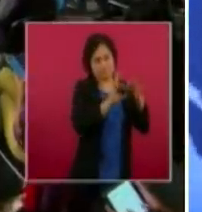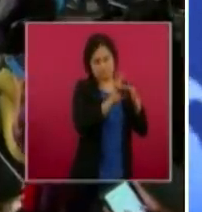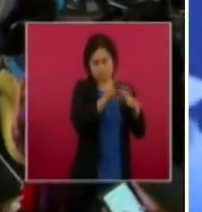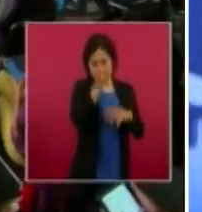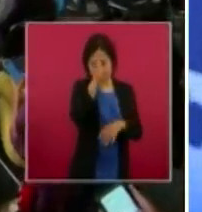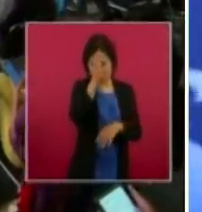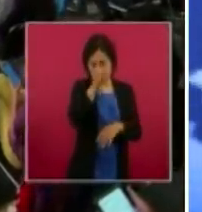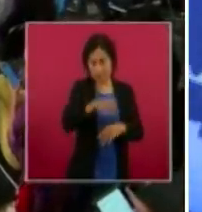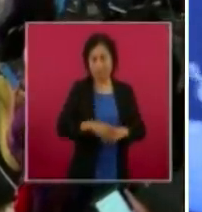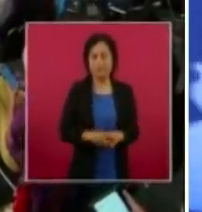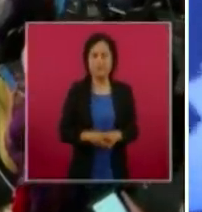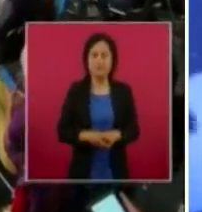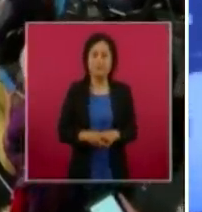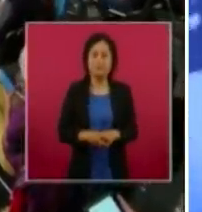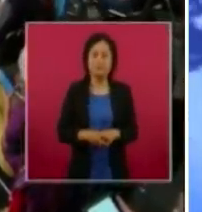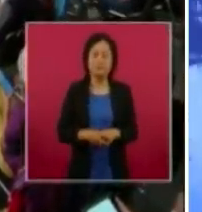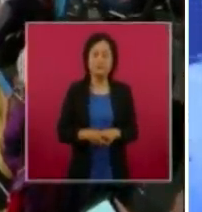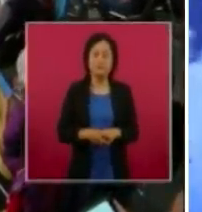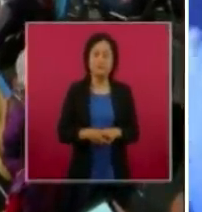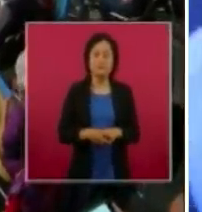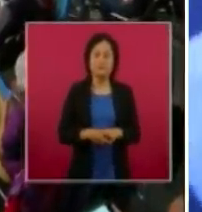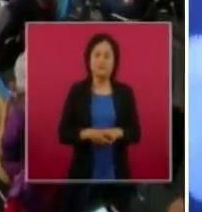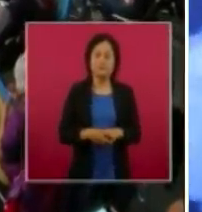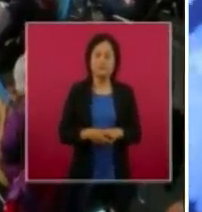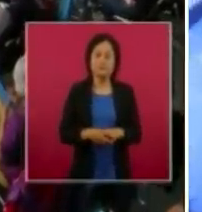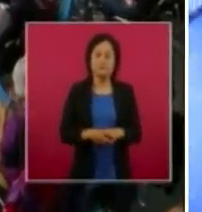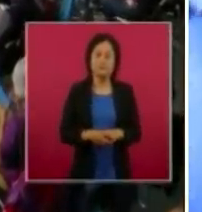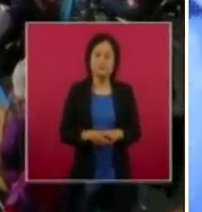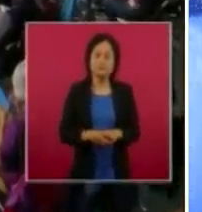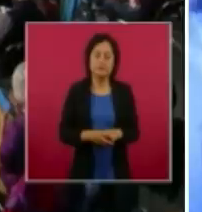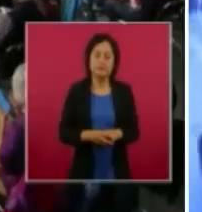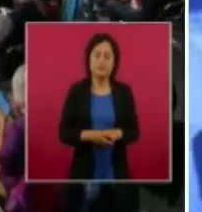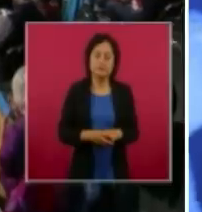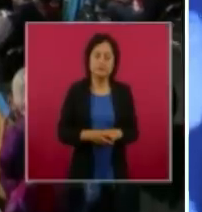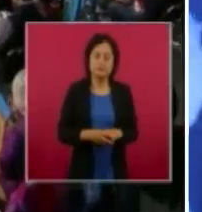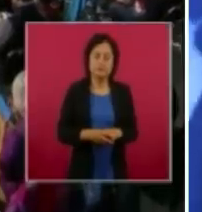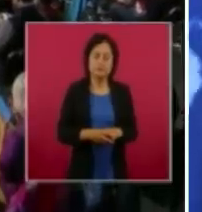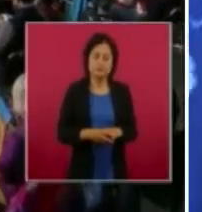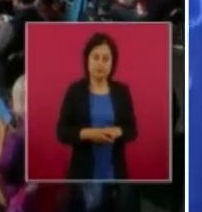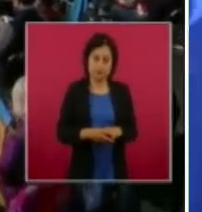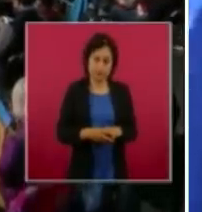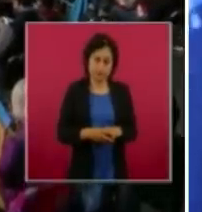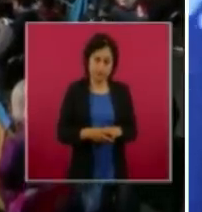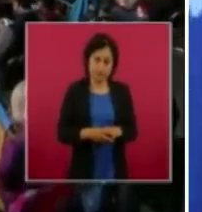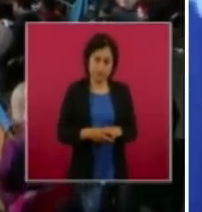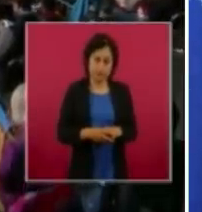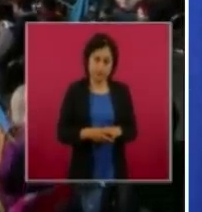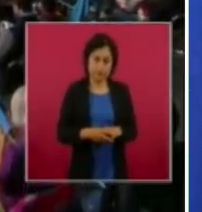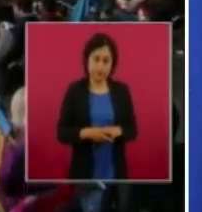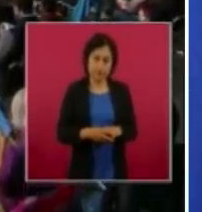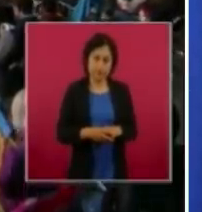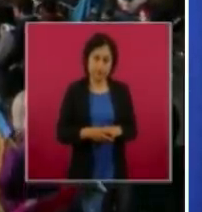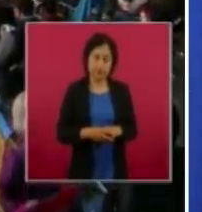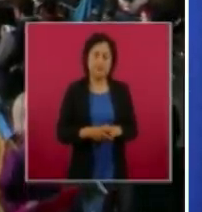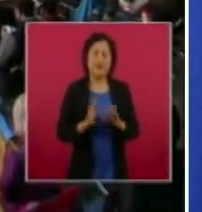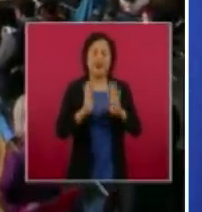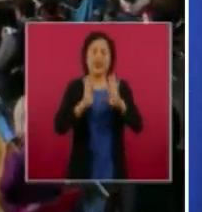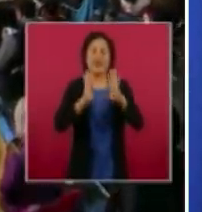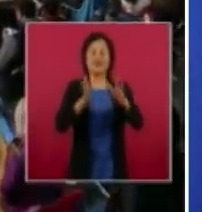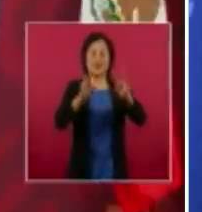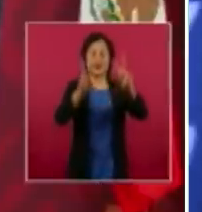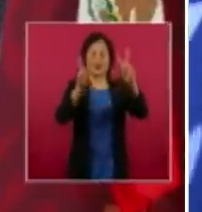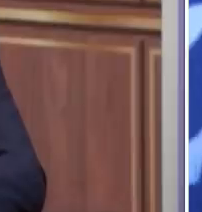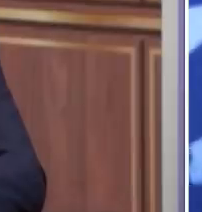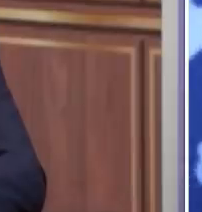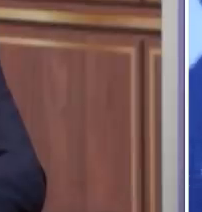en situaciones como esta son a dos niveles. Uno es a nivel doméstico, que en cierta forma es el